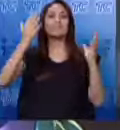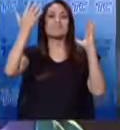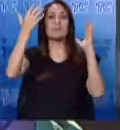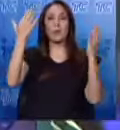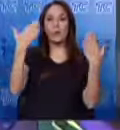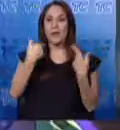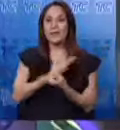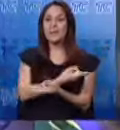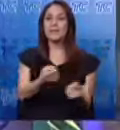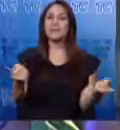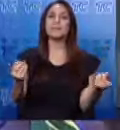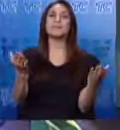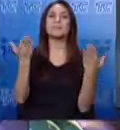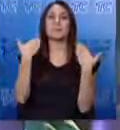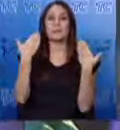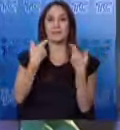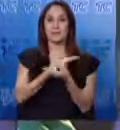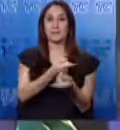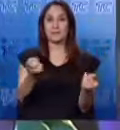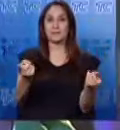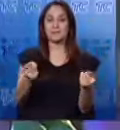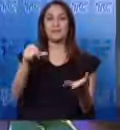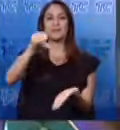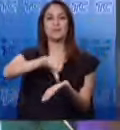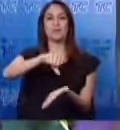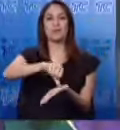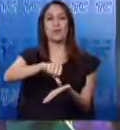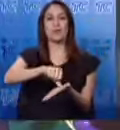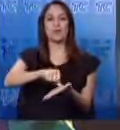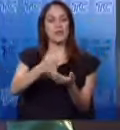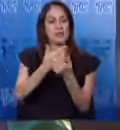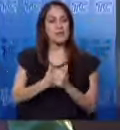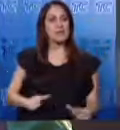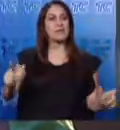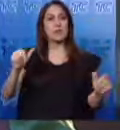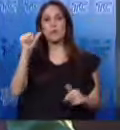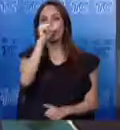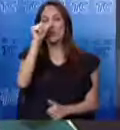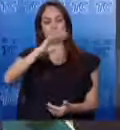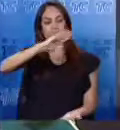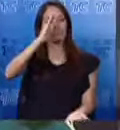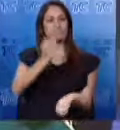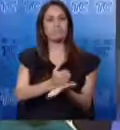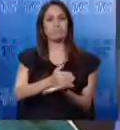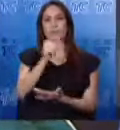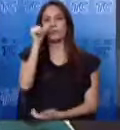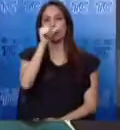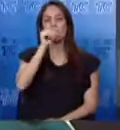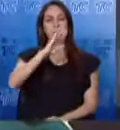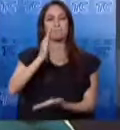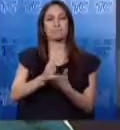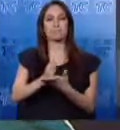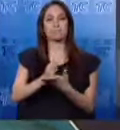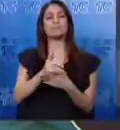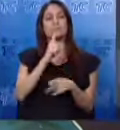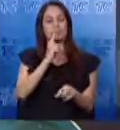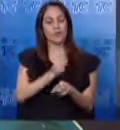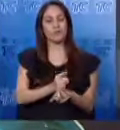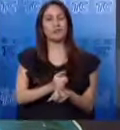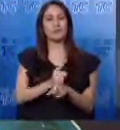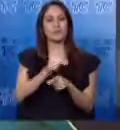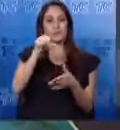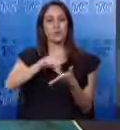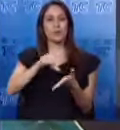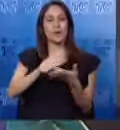Guayaquil, Guayaquil será una ciudad libre de drogas. Y para ello tiene que ser también una